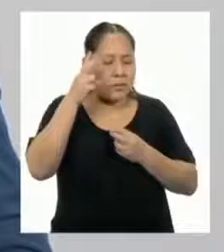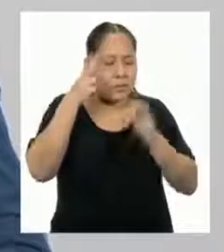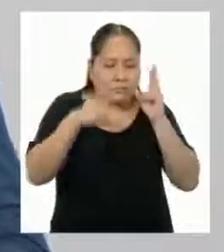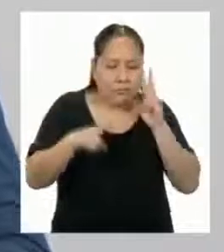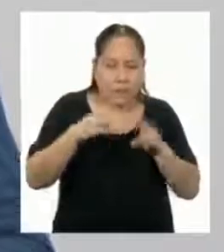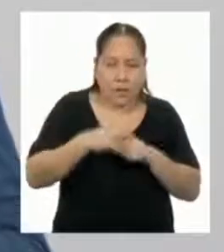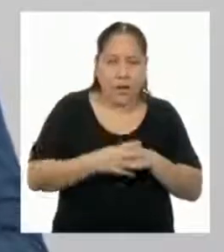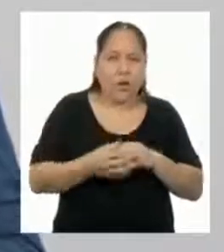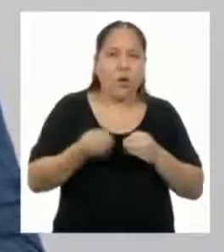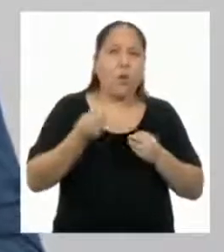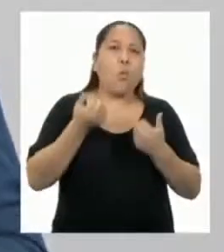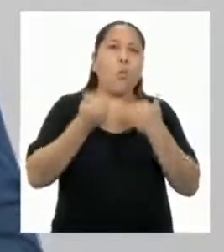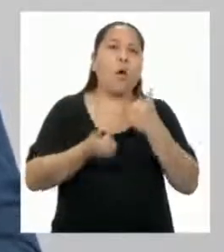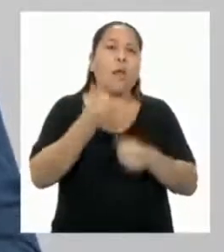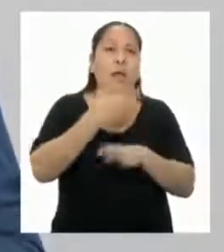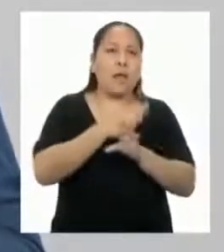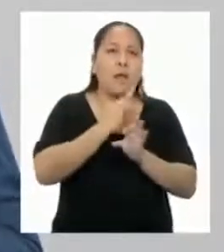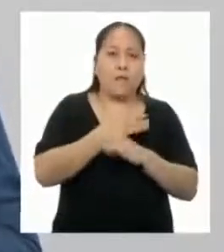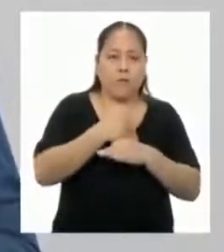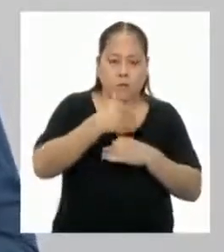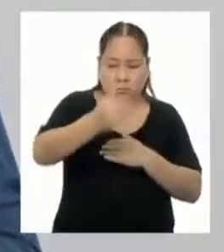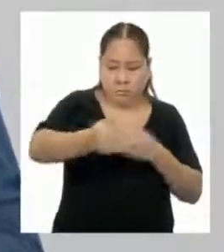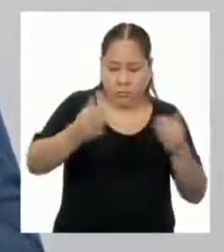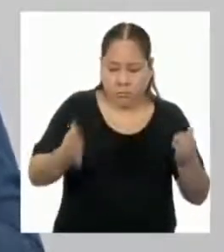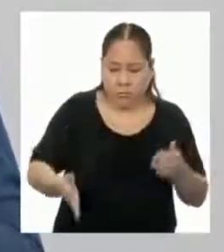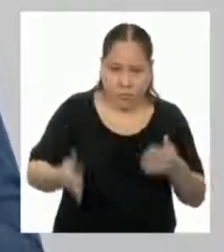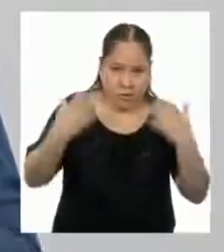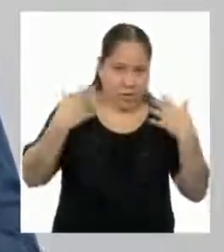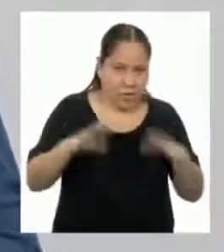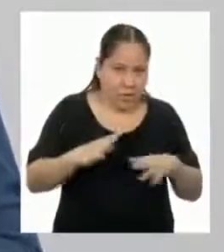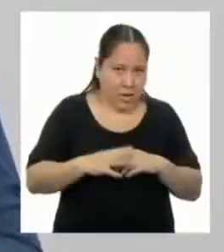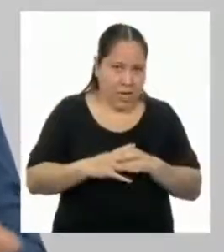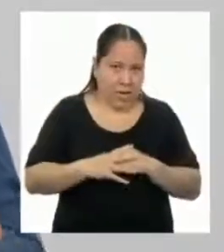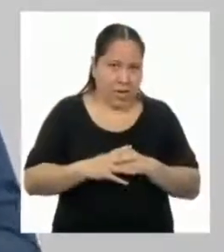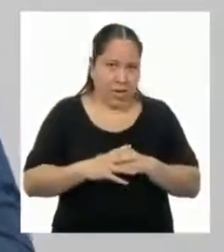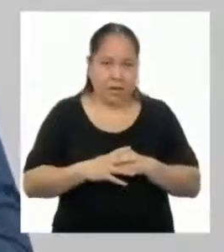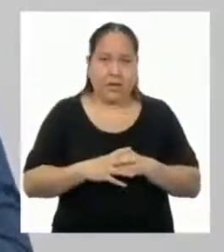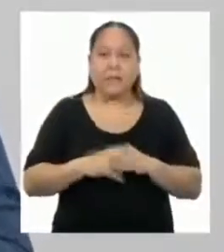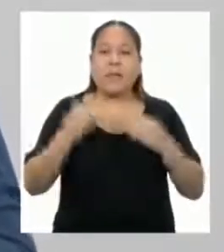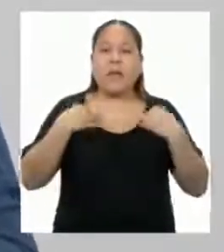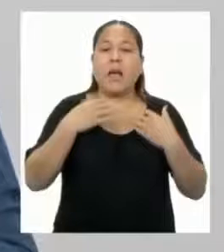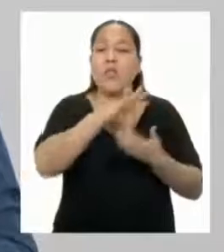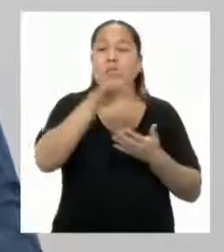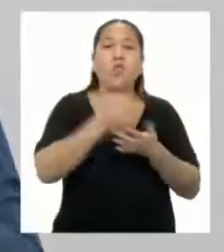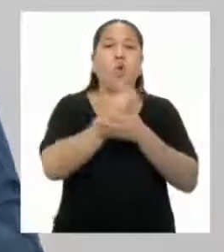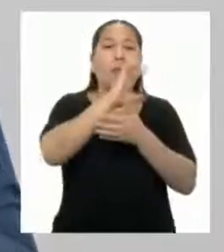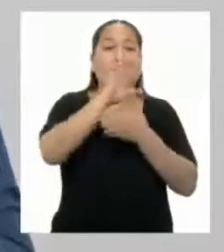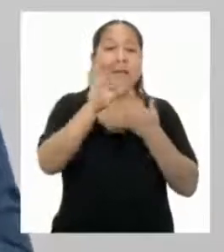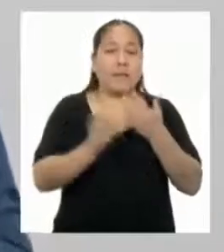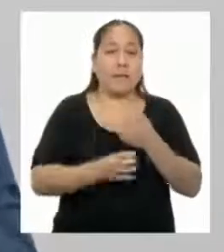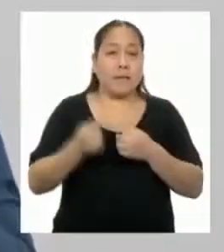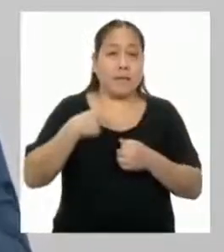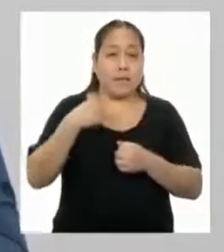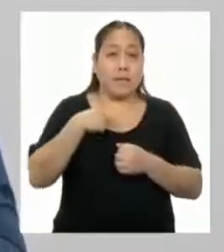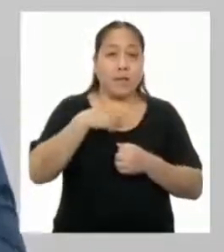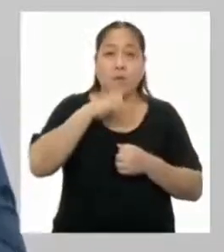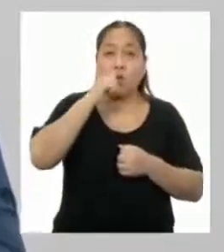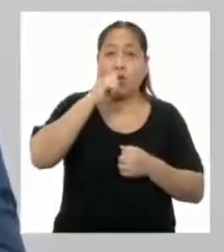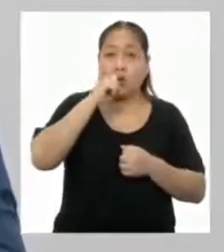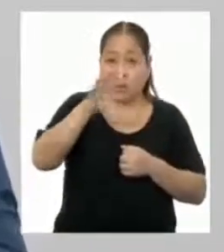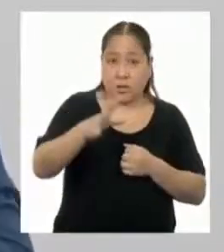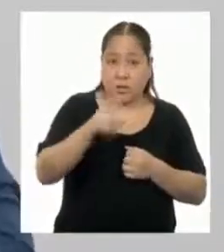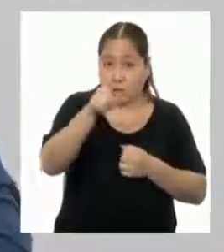qué forma deberían tener las cajas para que cumplan con todas las características que acabas